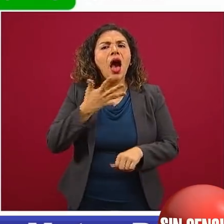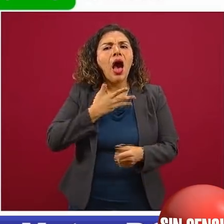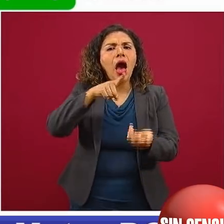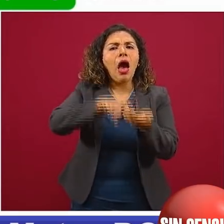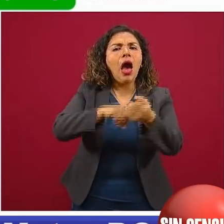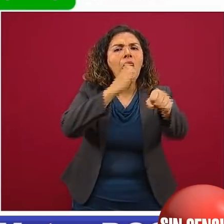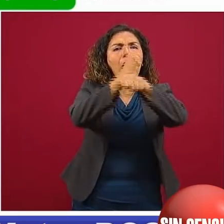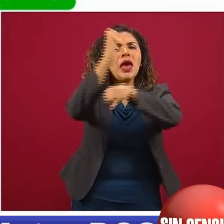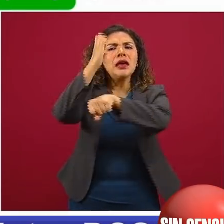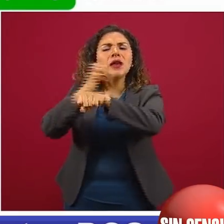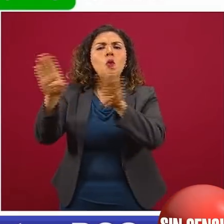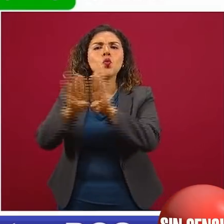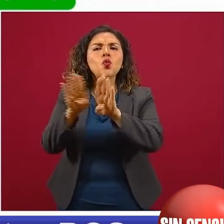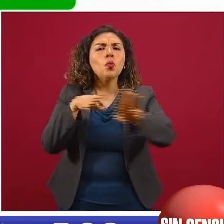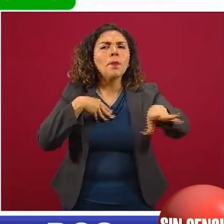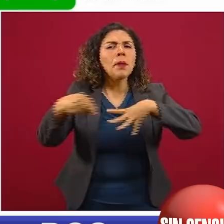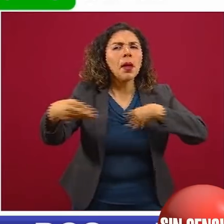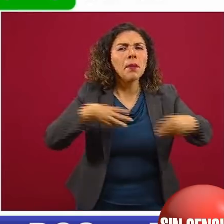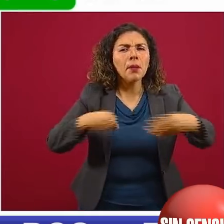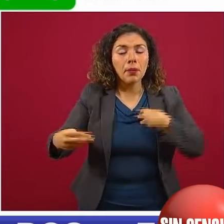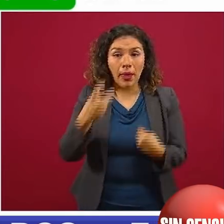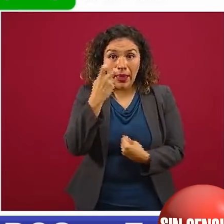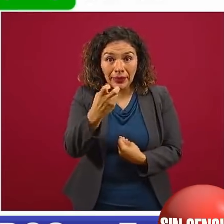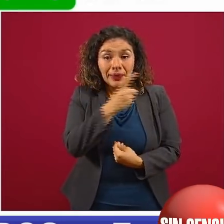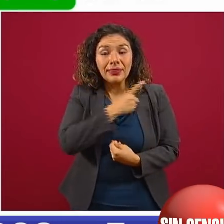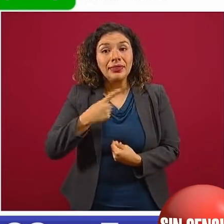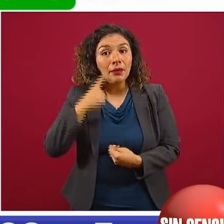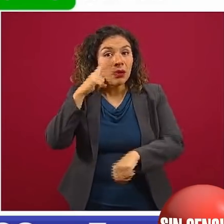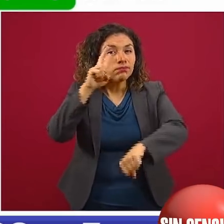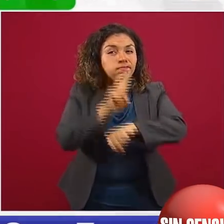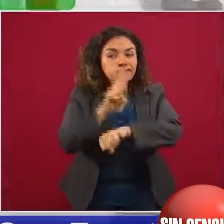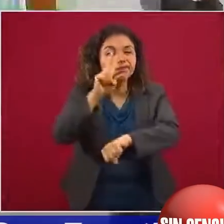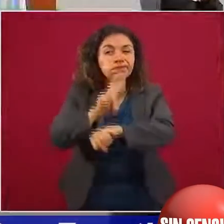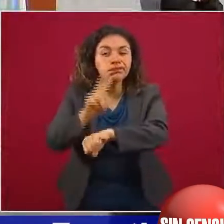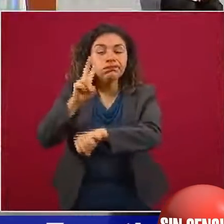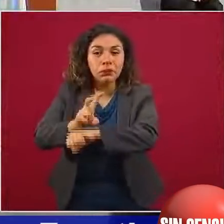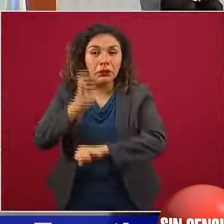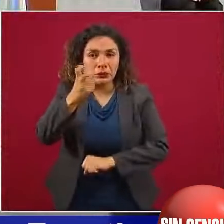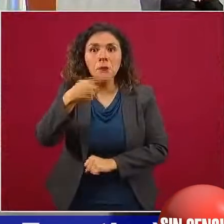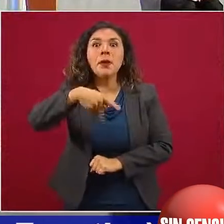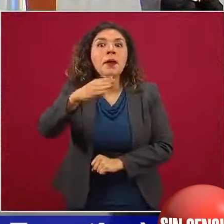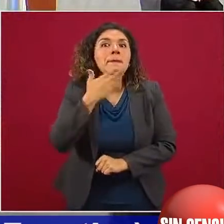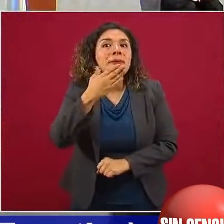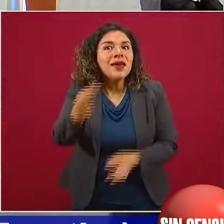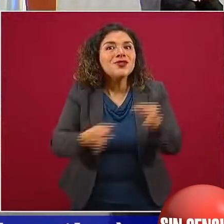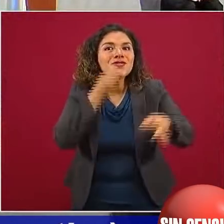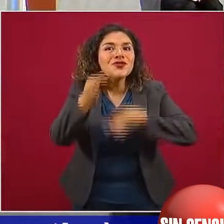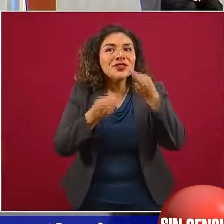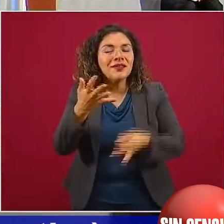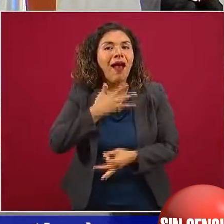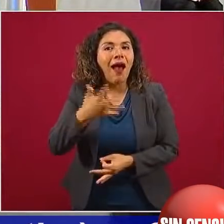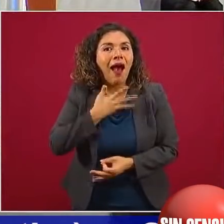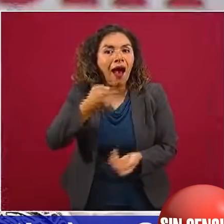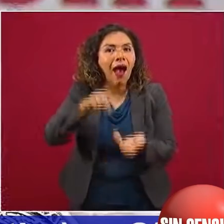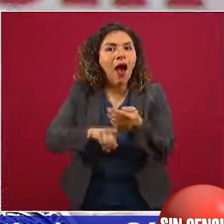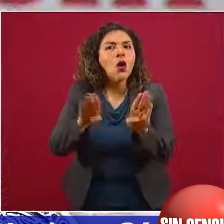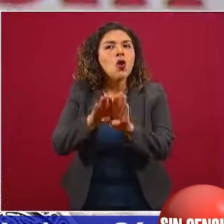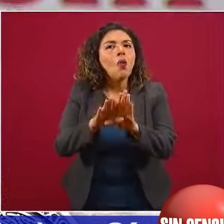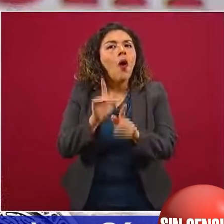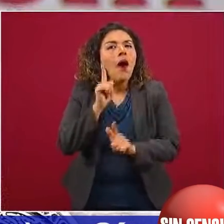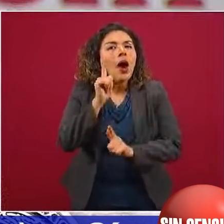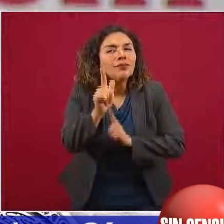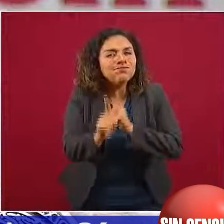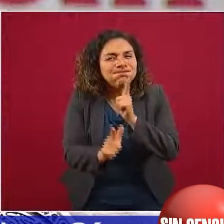en las entidades federativas. Entonces hay que estar al pendiente de pero es una buena noticia. habla de este enlentecimiento, de